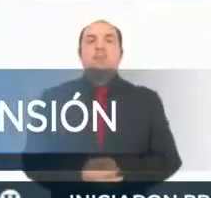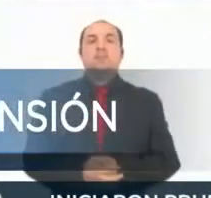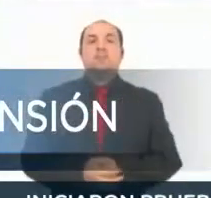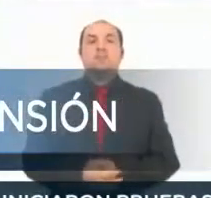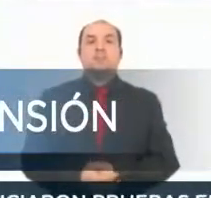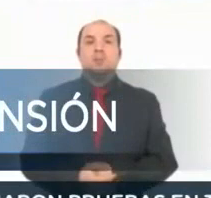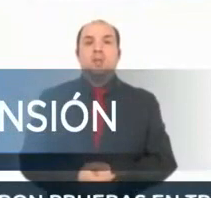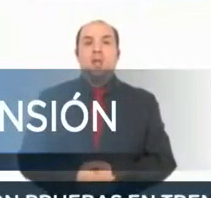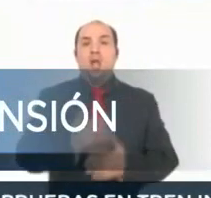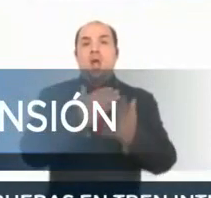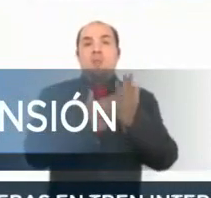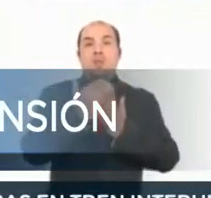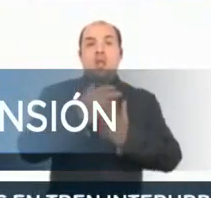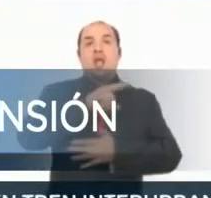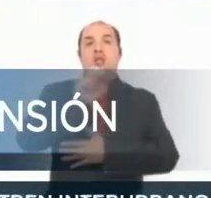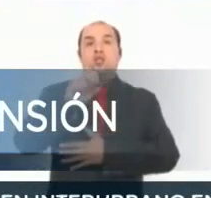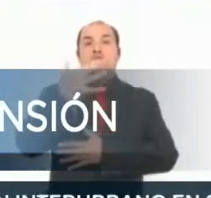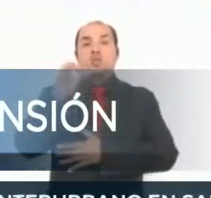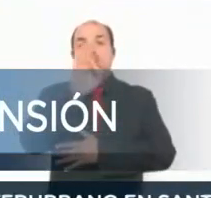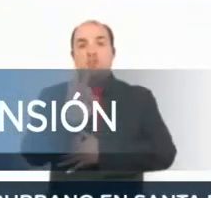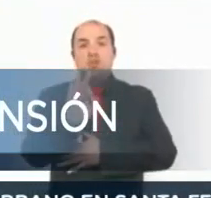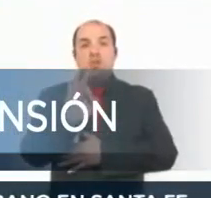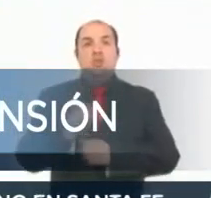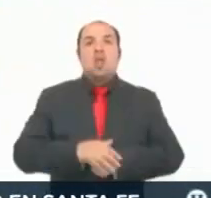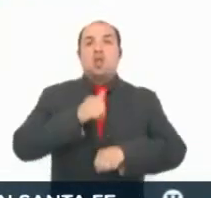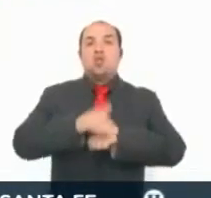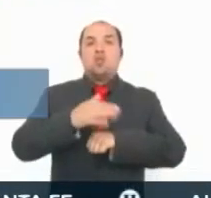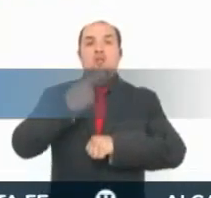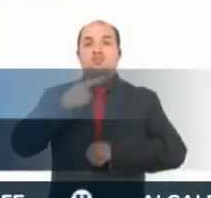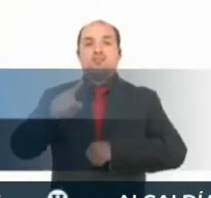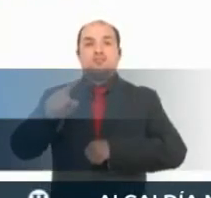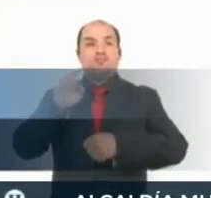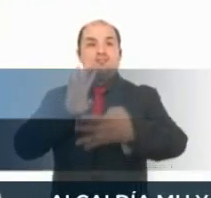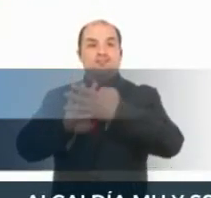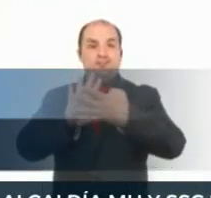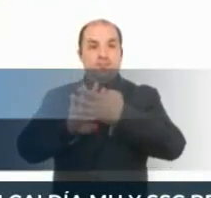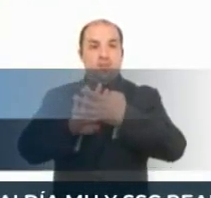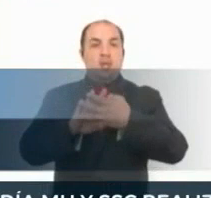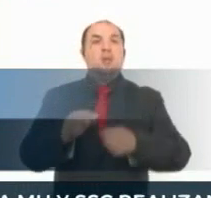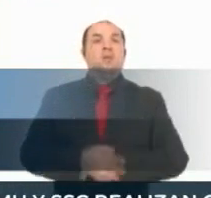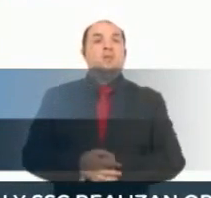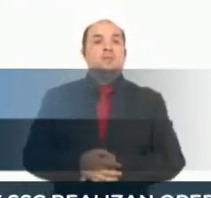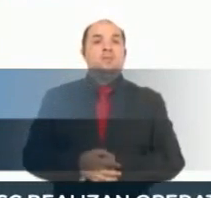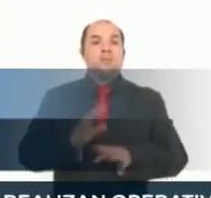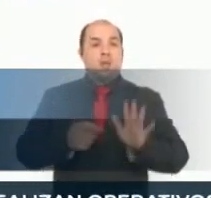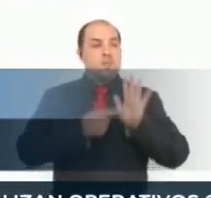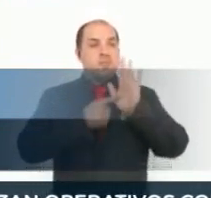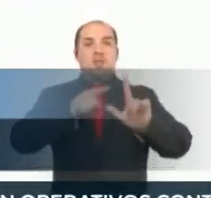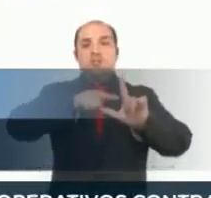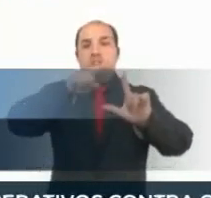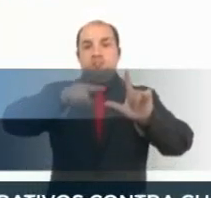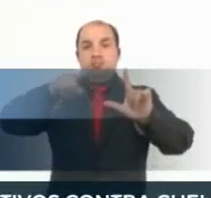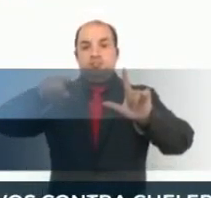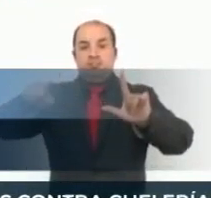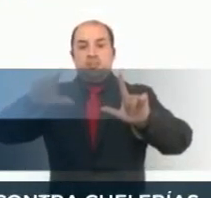Aumentaron en un 250% el número de órdenes de aprehensión, como se puede apreciar en la gráfica, y hemos obtenido